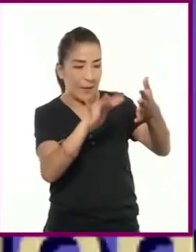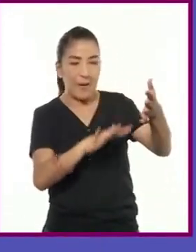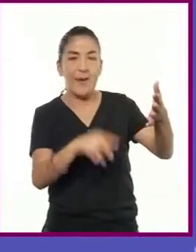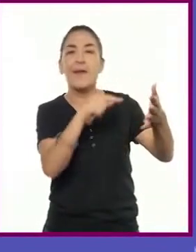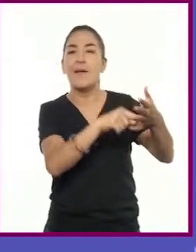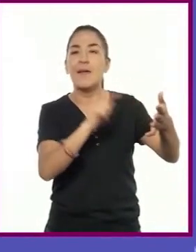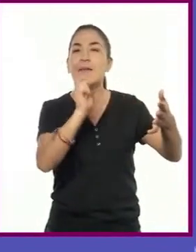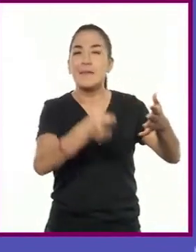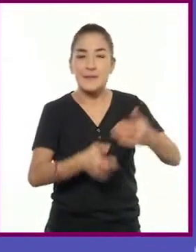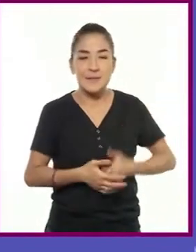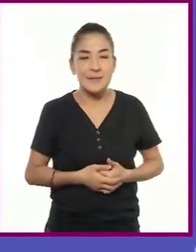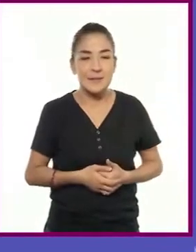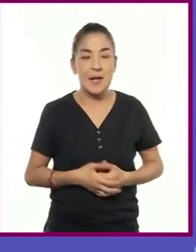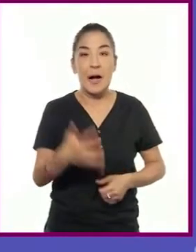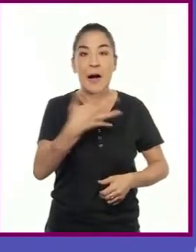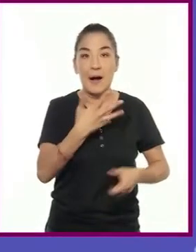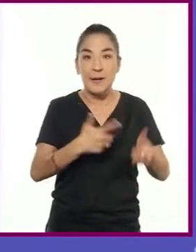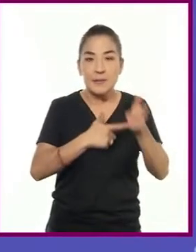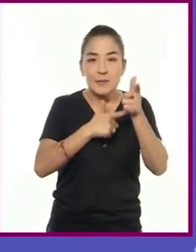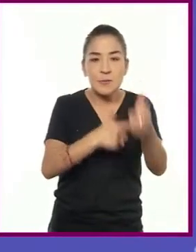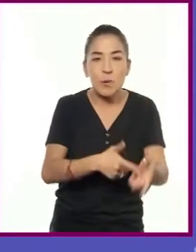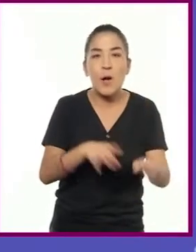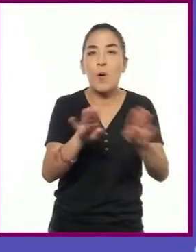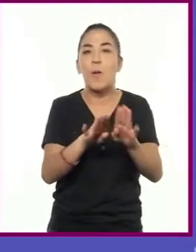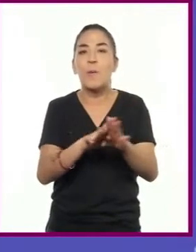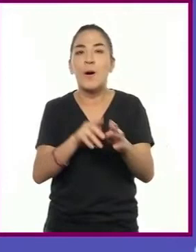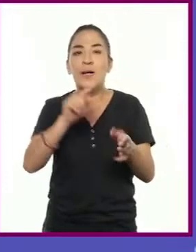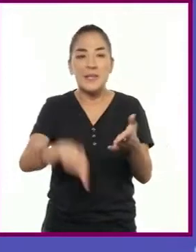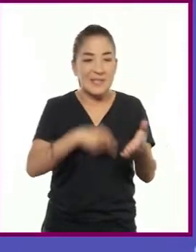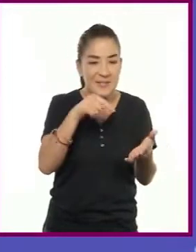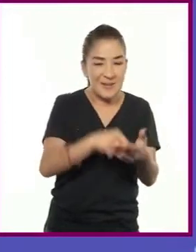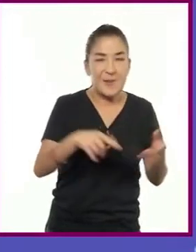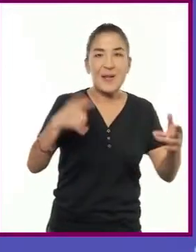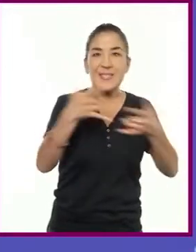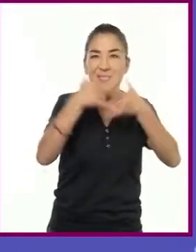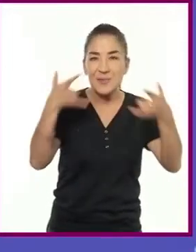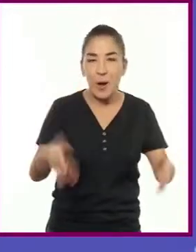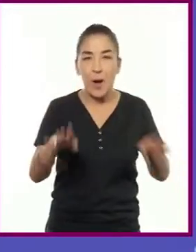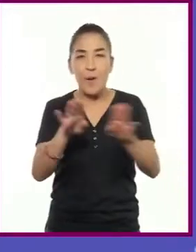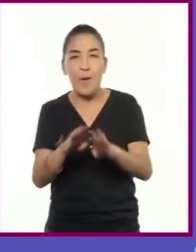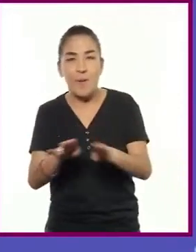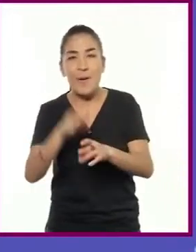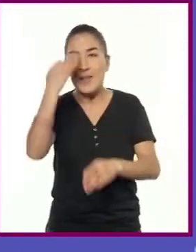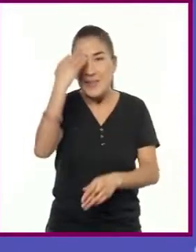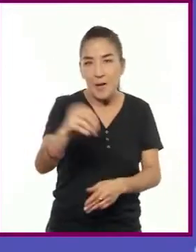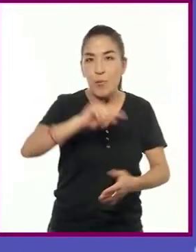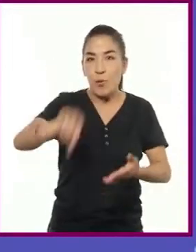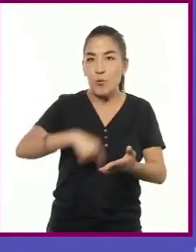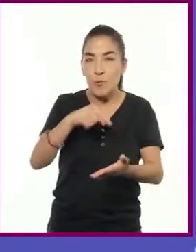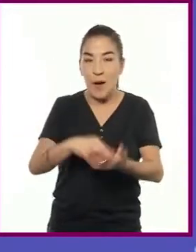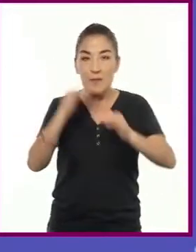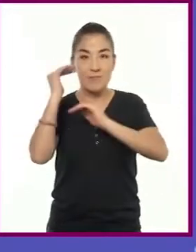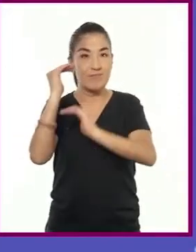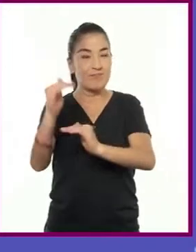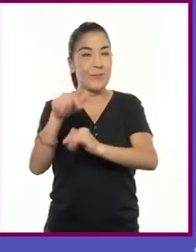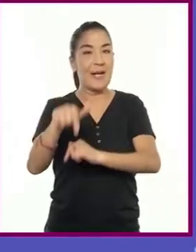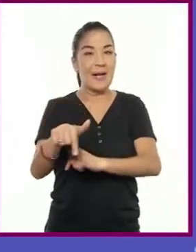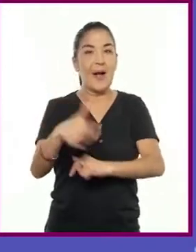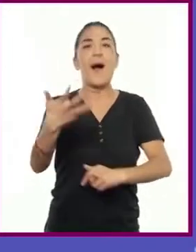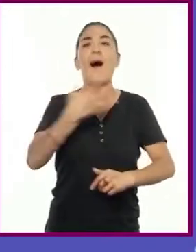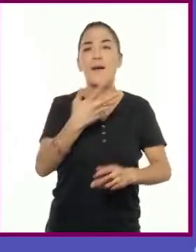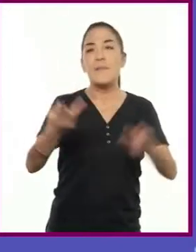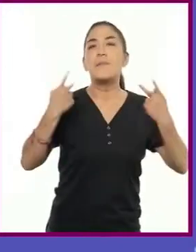que, si hay secuencia de hechos reales o ficticios que ocurren en un tiempo y lugar determinado, si